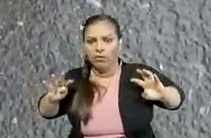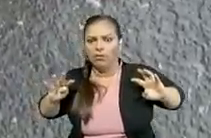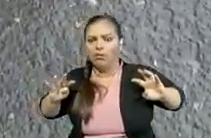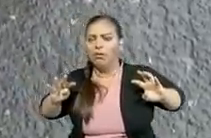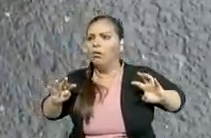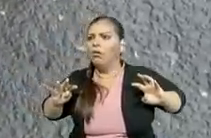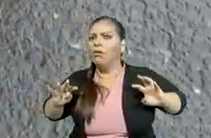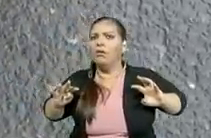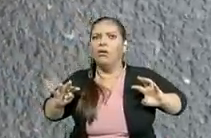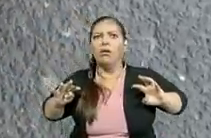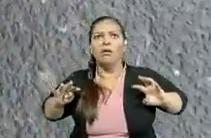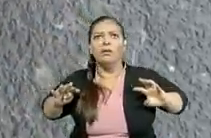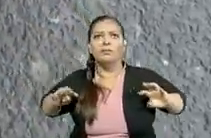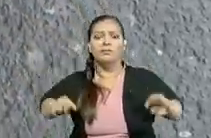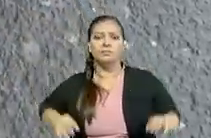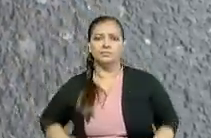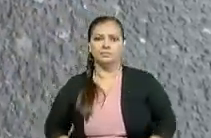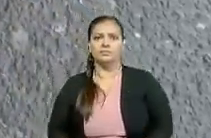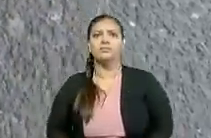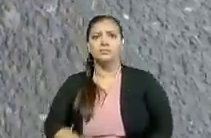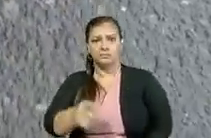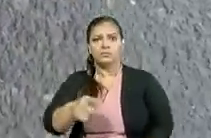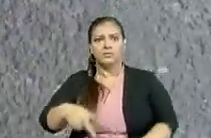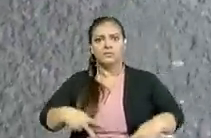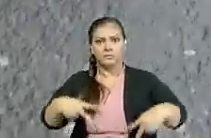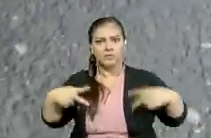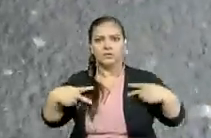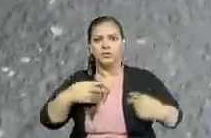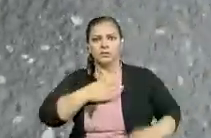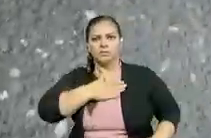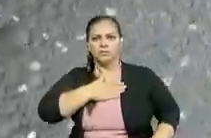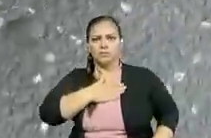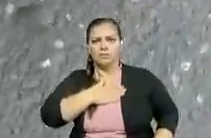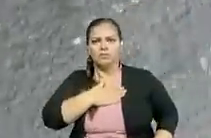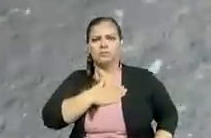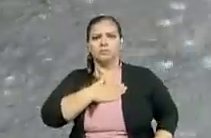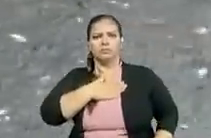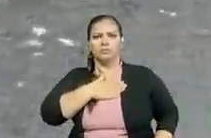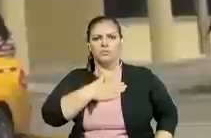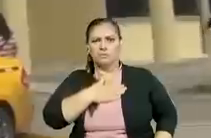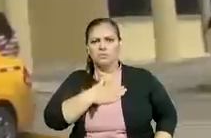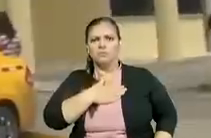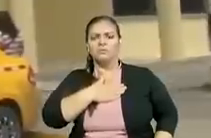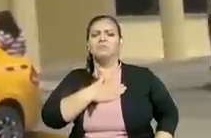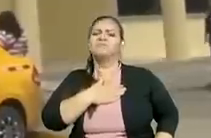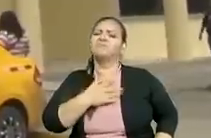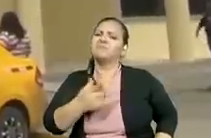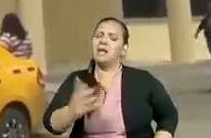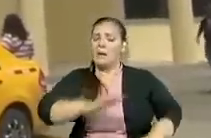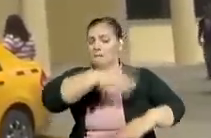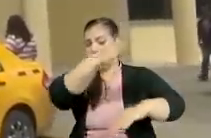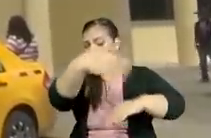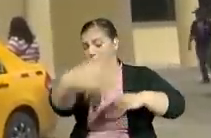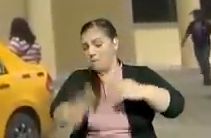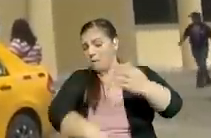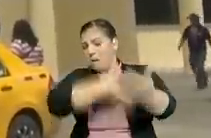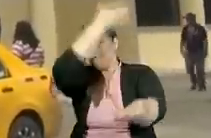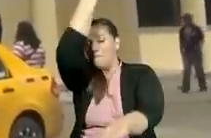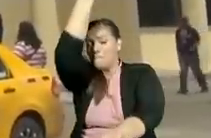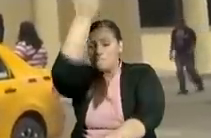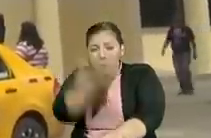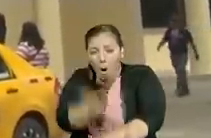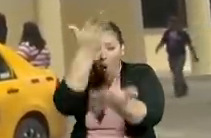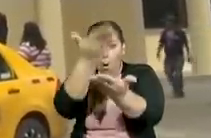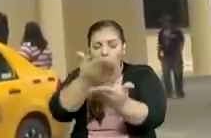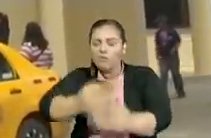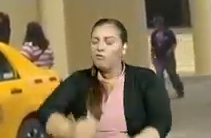en la calzada. Testigos señalaron que el pequeño, después de la tragedia, aún tenía signos vitales. Sin embargo, por la gravedad de